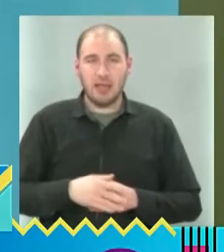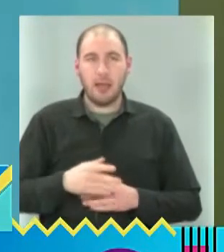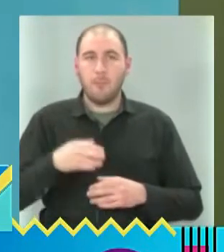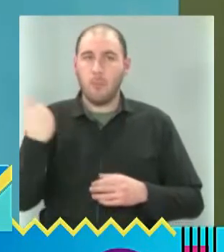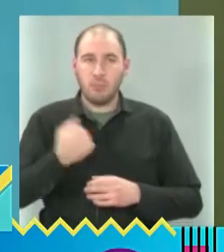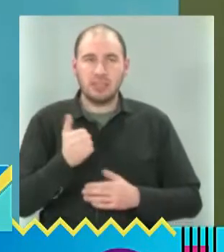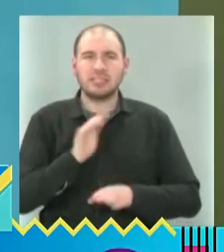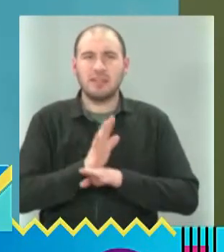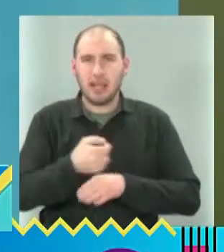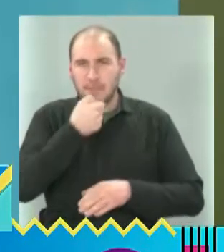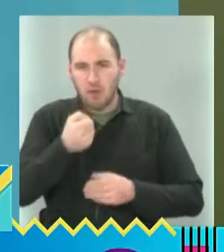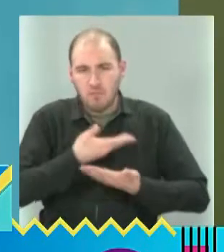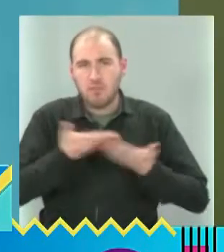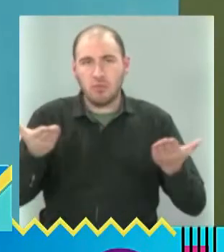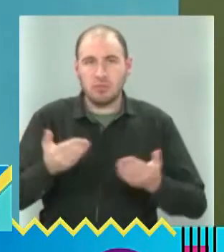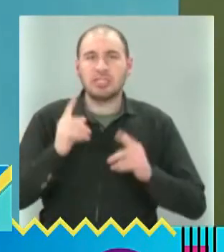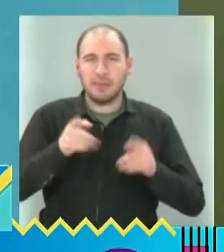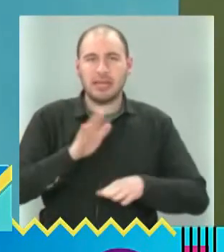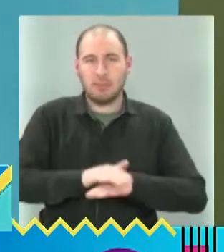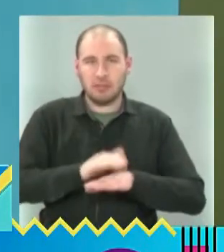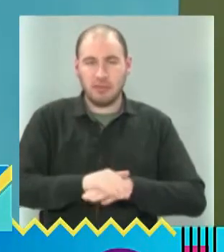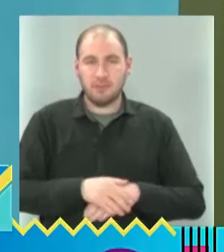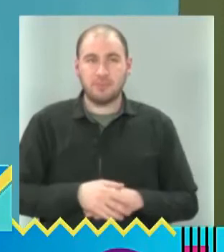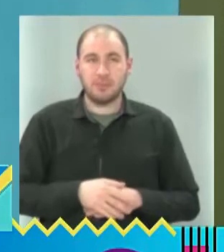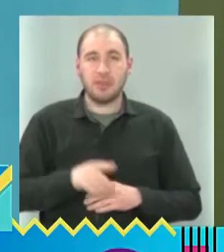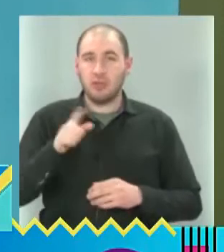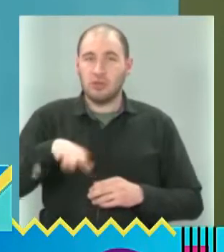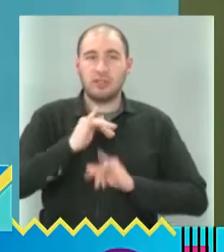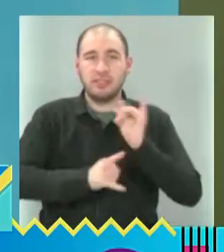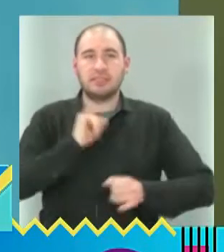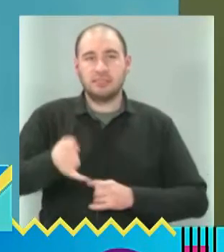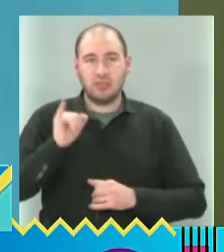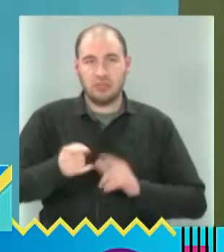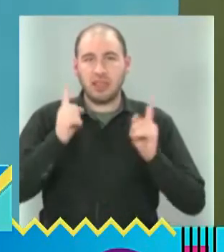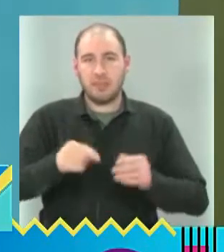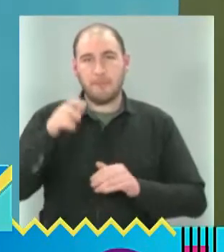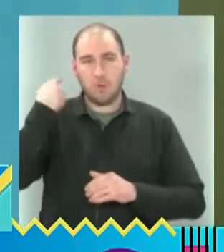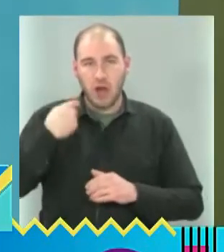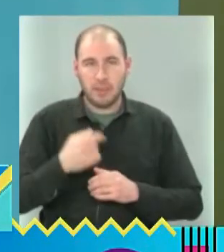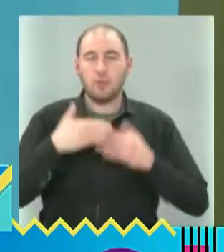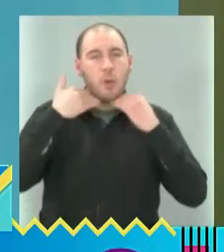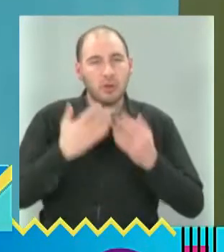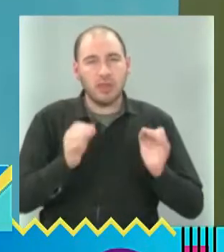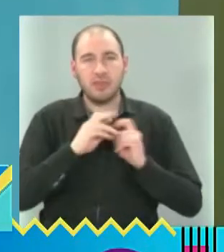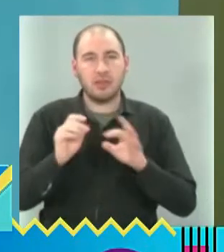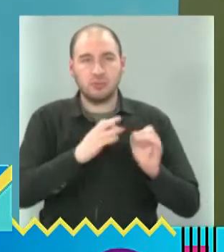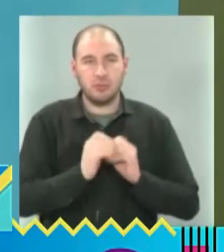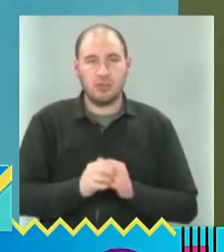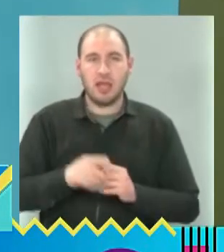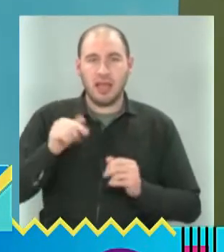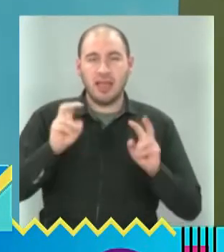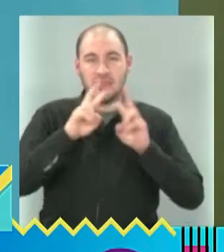que significa tener un micrófono delante y la responsabilidad que eso implica, teníamos que decir esto también como programa. Más allá de la discusión que se está dando